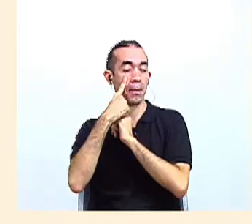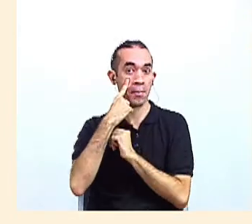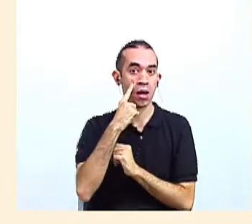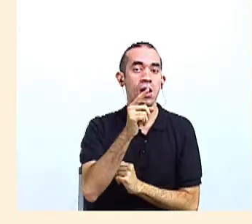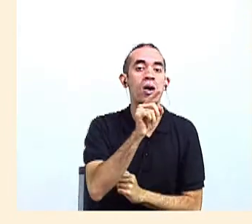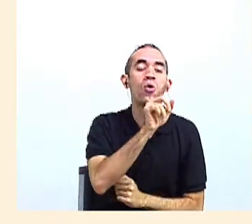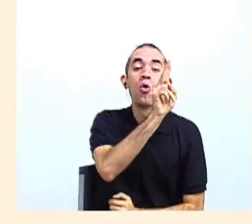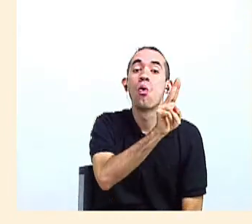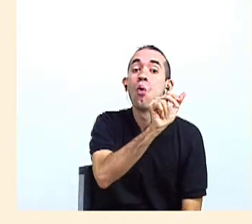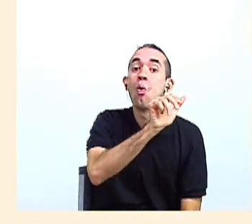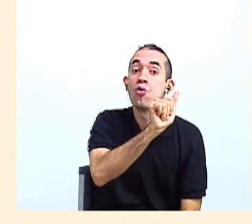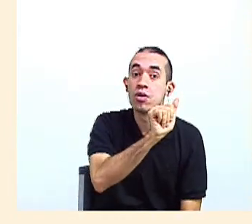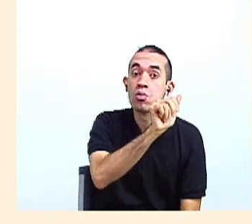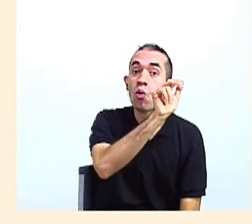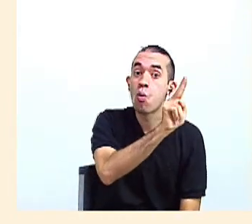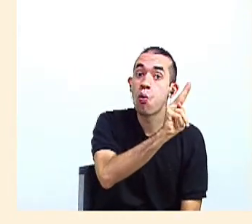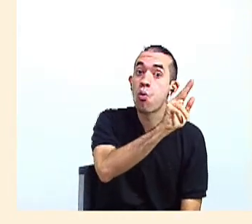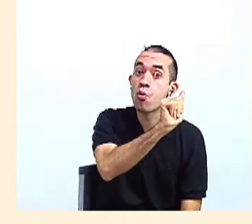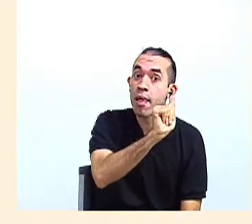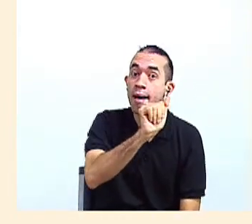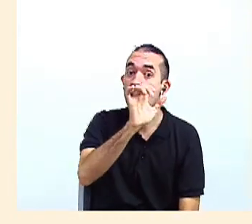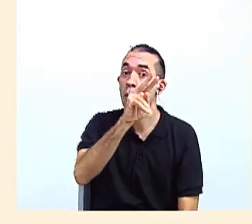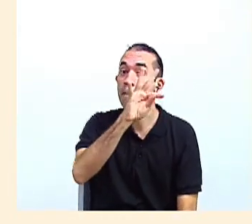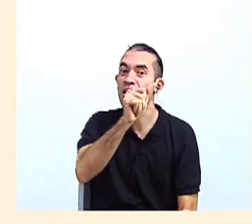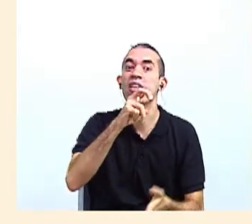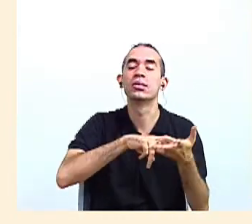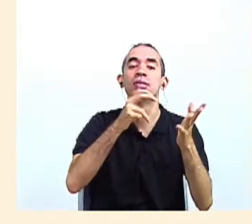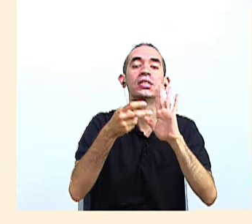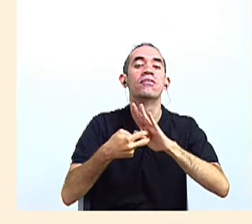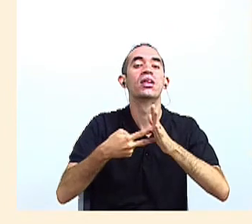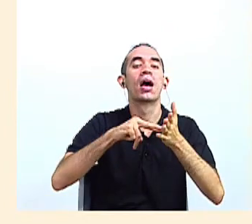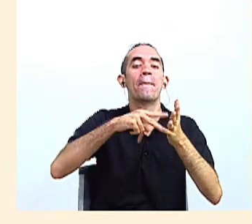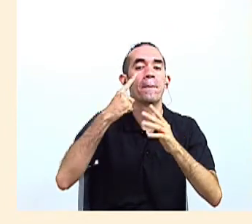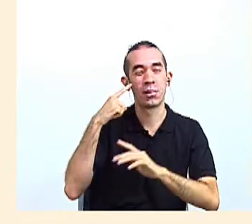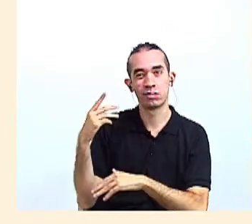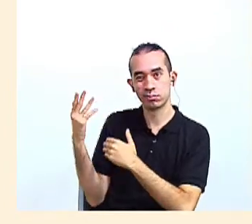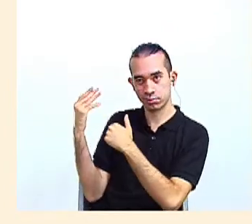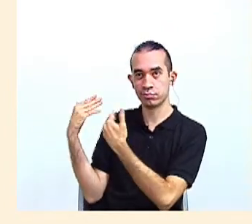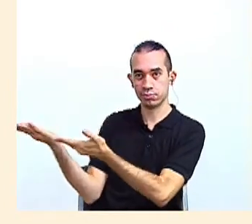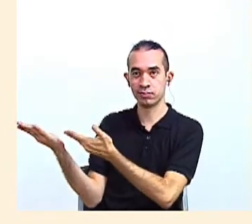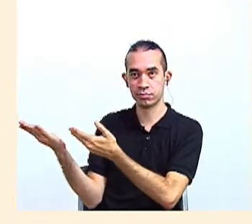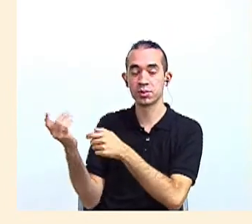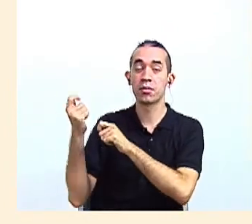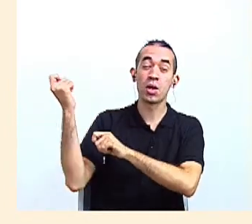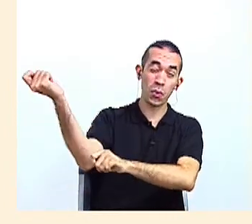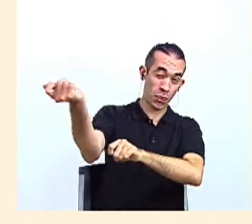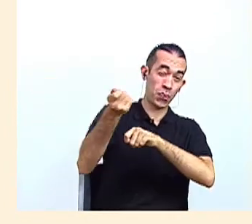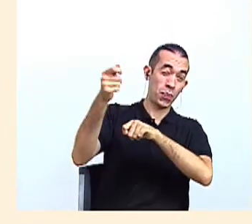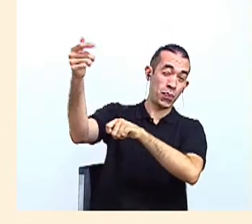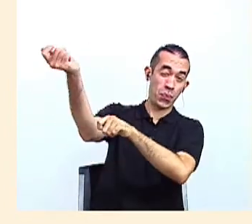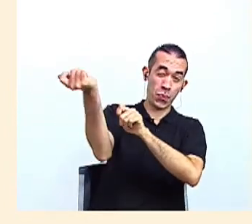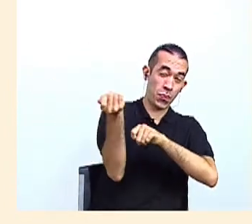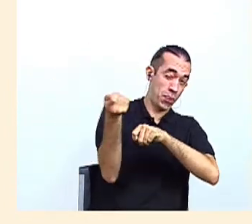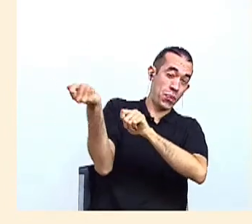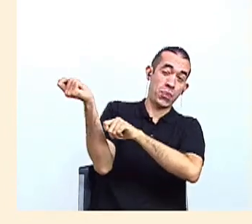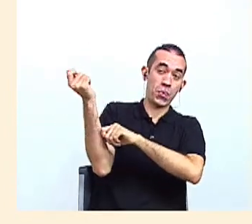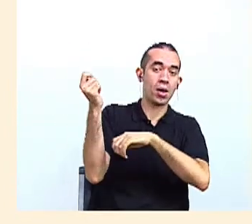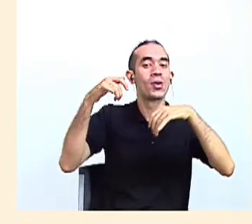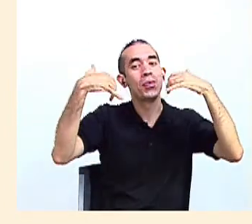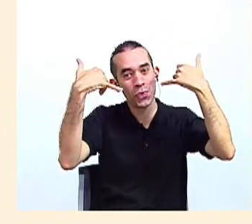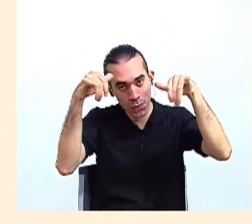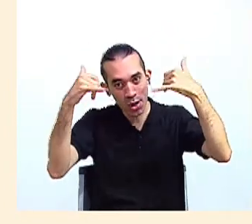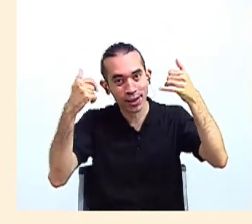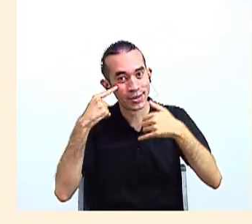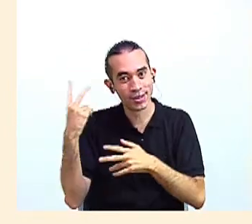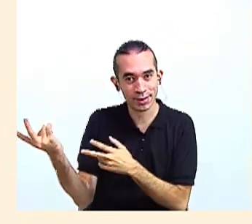mientras que si decimos una cometa en femenino, nos estamos refiriendo al papalote, sí, al juguete formado